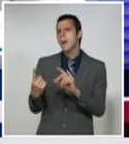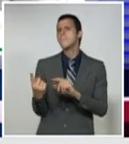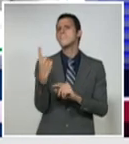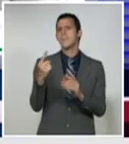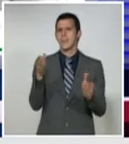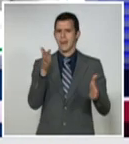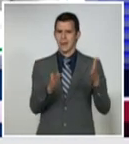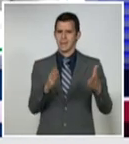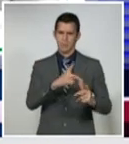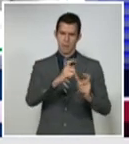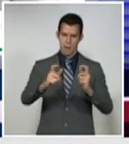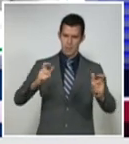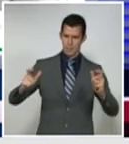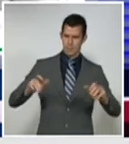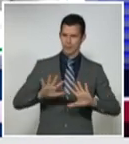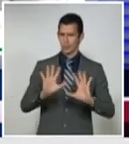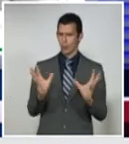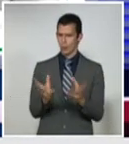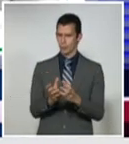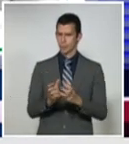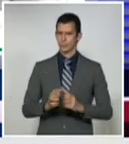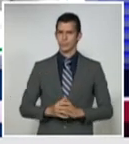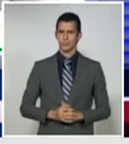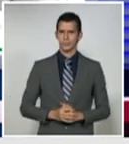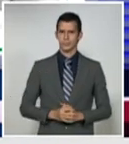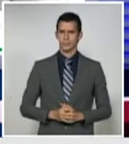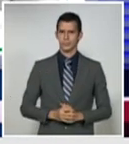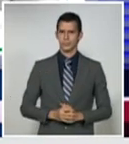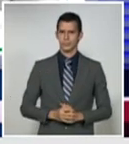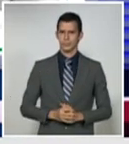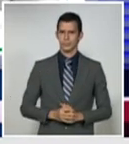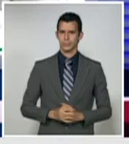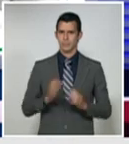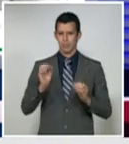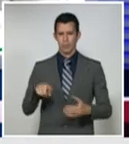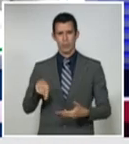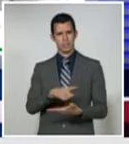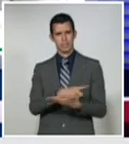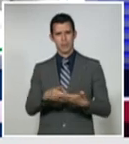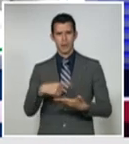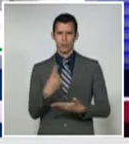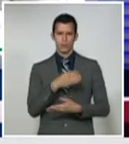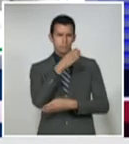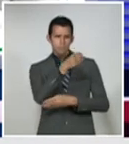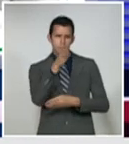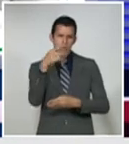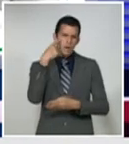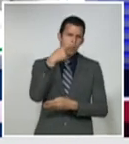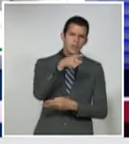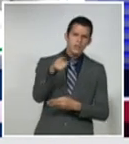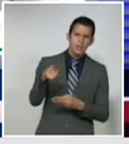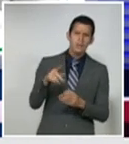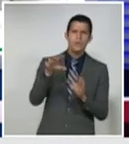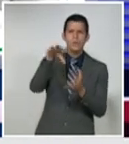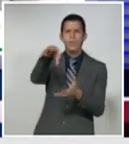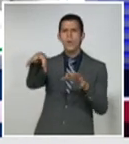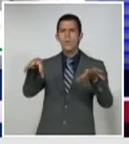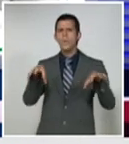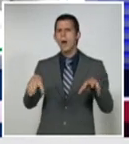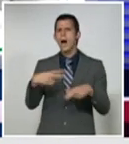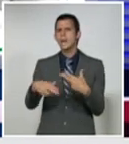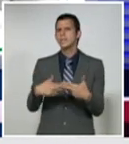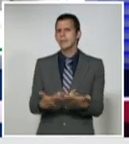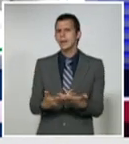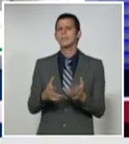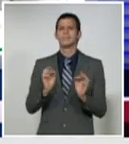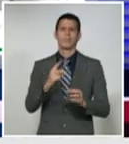esta semana realizamos en un equipo de prensa un recorrido por varios lugares, sitios clínicos donde hoy se lleva a cabo